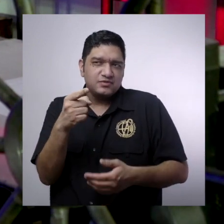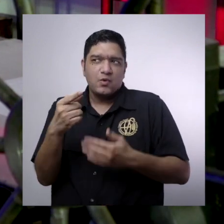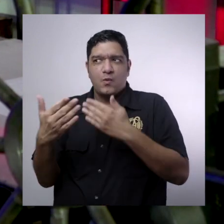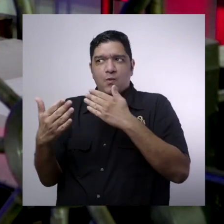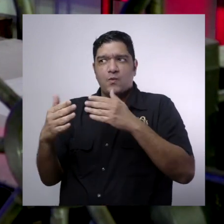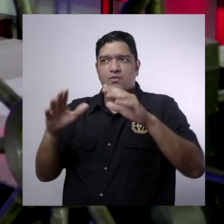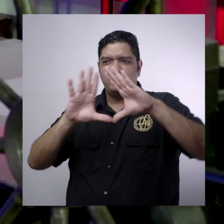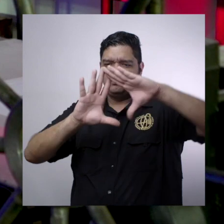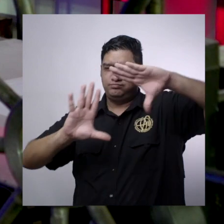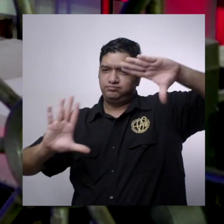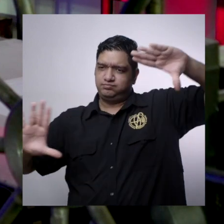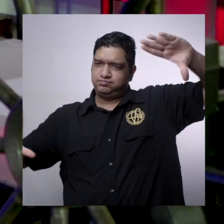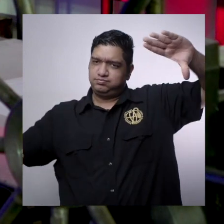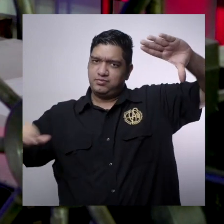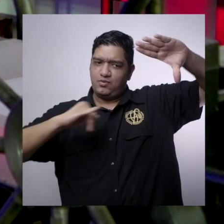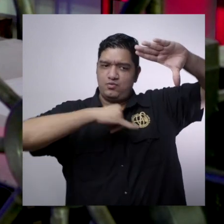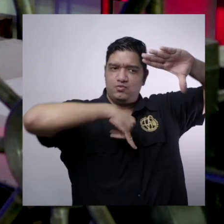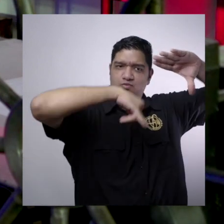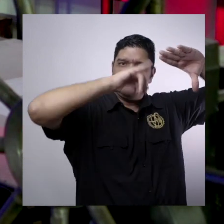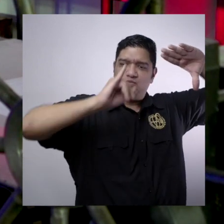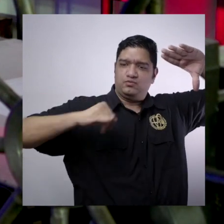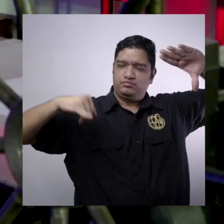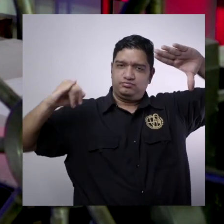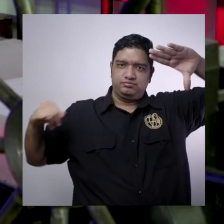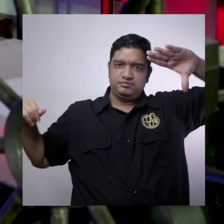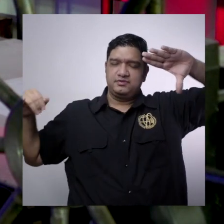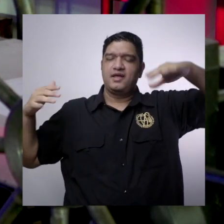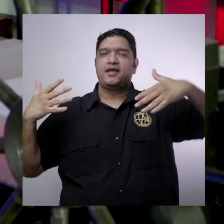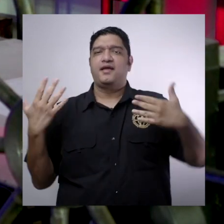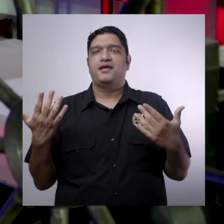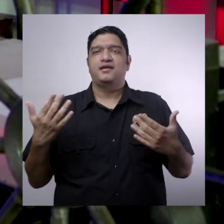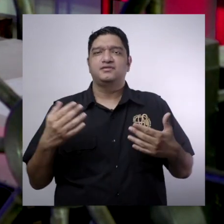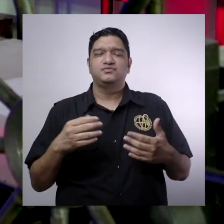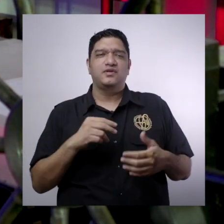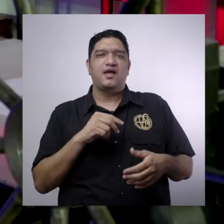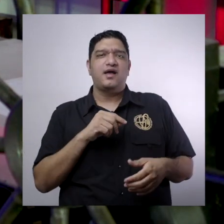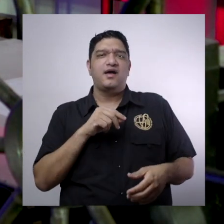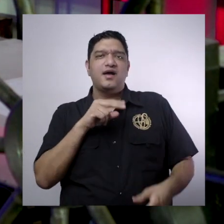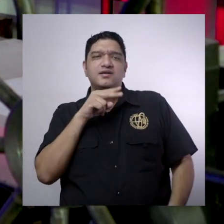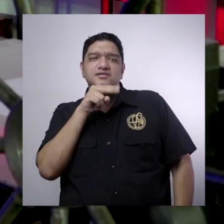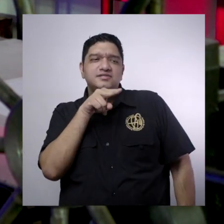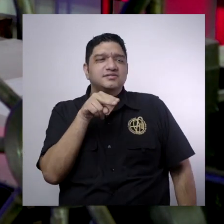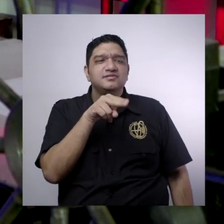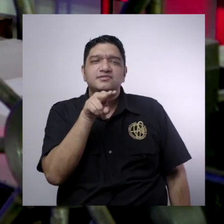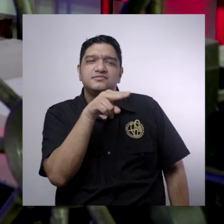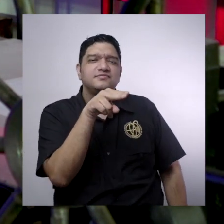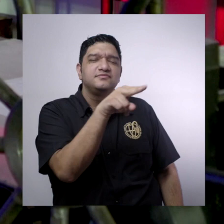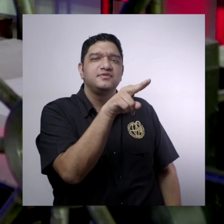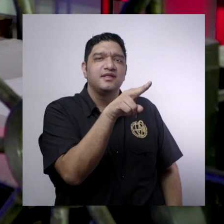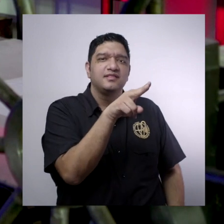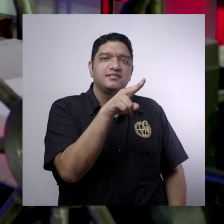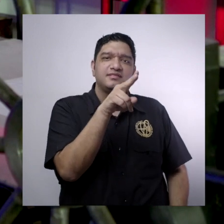la par del zoológico La Aurora, que se llama Bestiario. Esos fueron